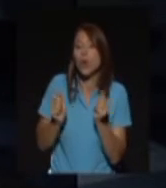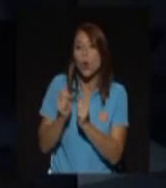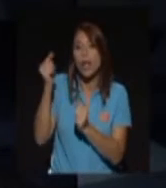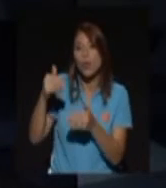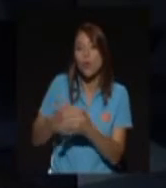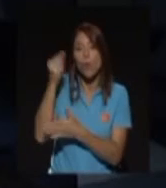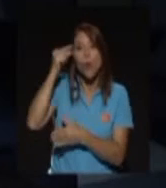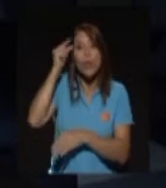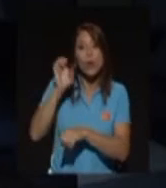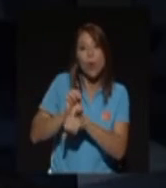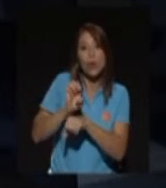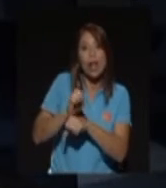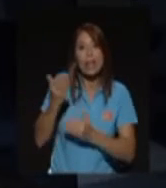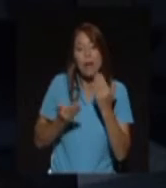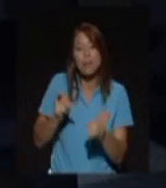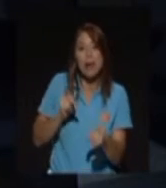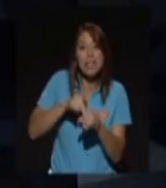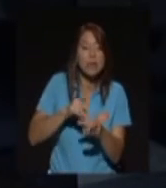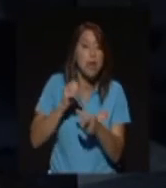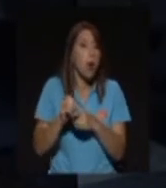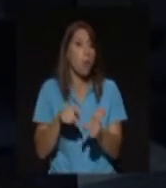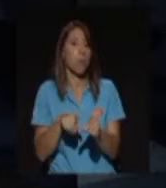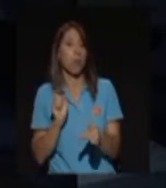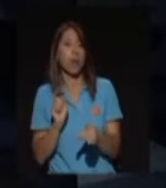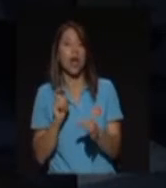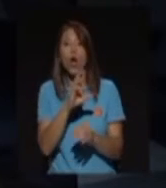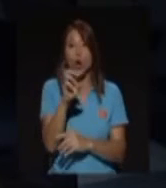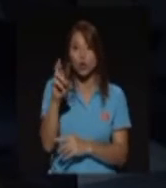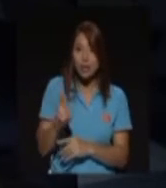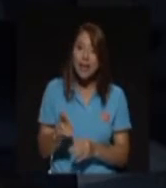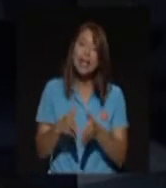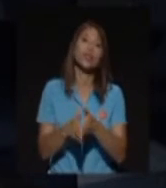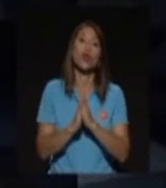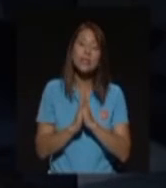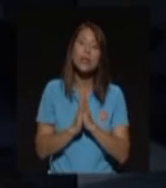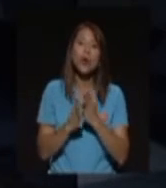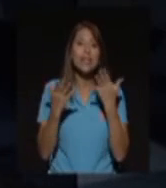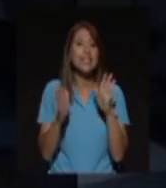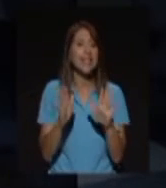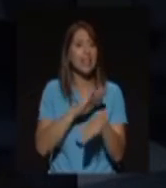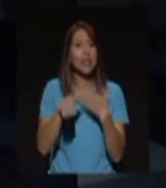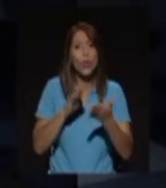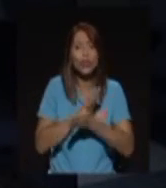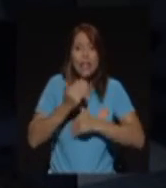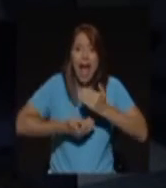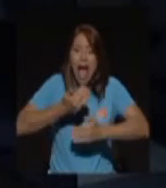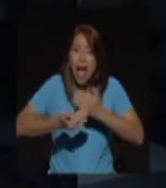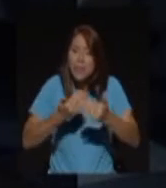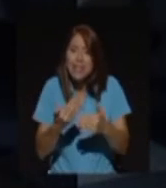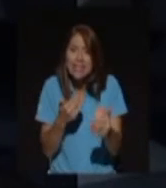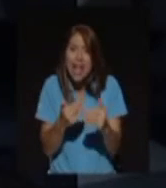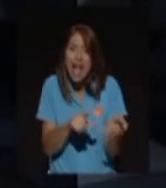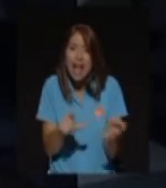vez participe, tal vez no participe. Bueno, y Costa Rica solicitó y hemos llenado prácticamente todos los trámites. Bueno, pero eso está todavía, como